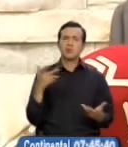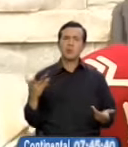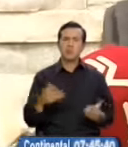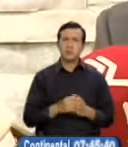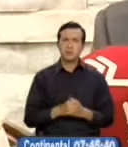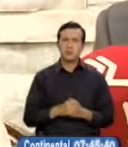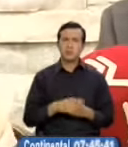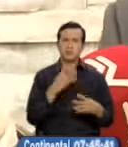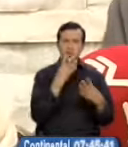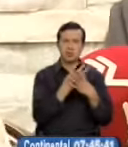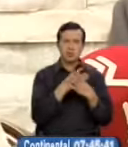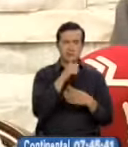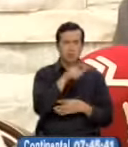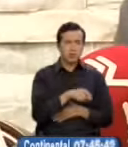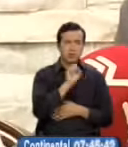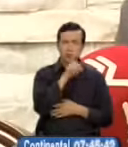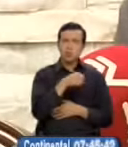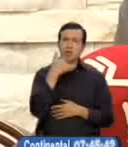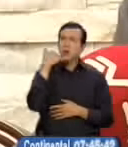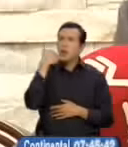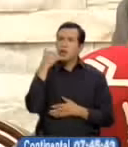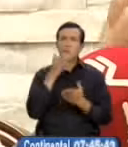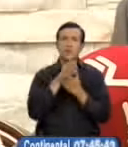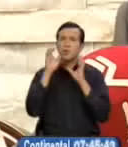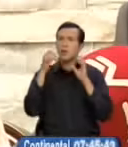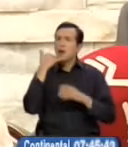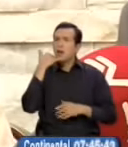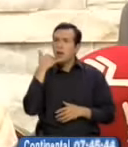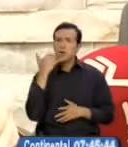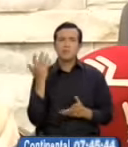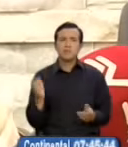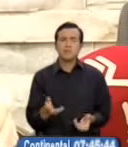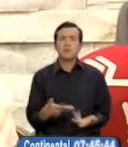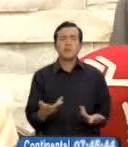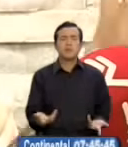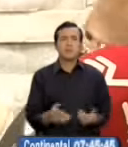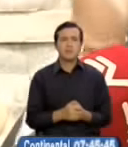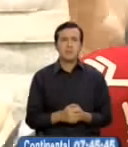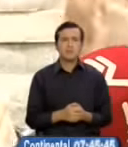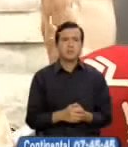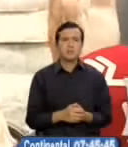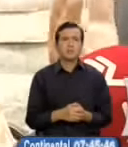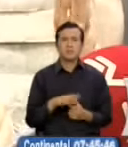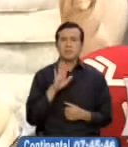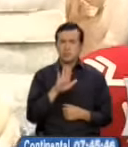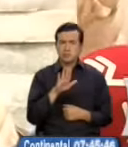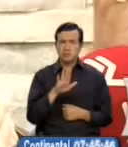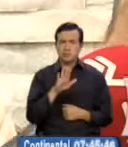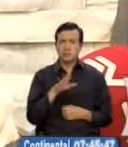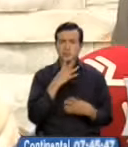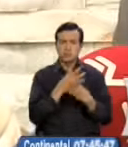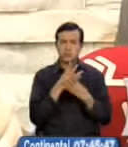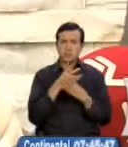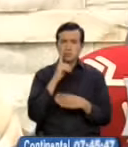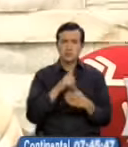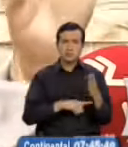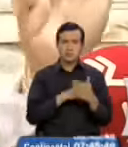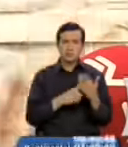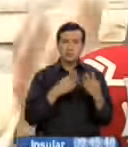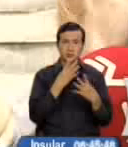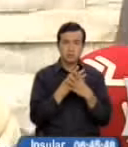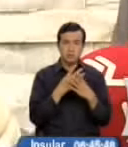¿Cómo un preso puede comunicarse con los medios de comunicación si el mismo sistema penitenciario y